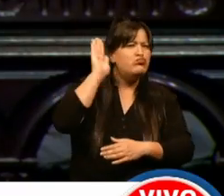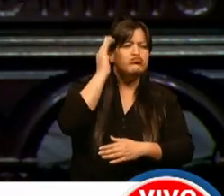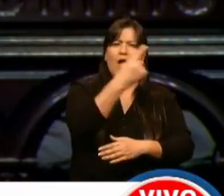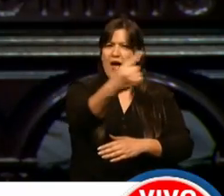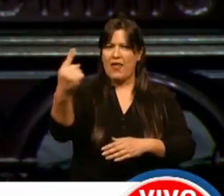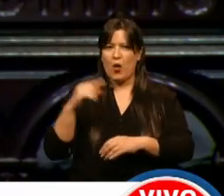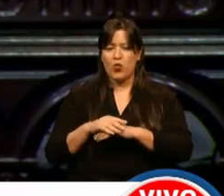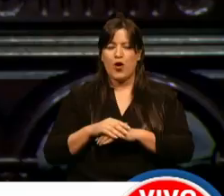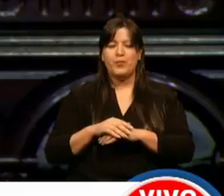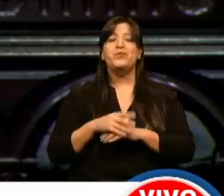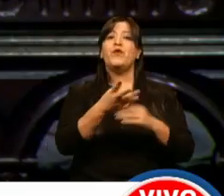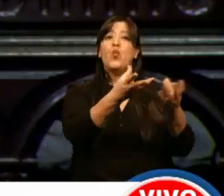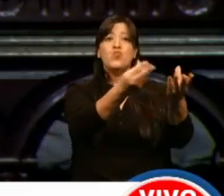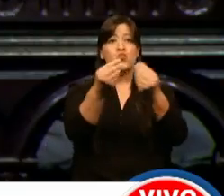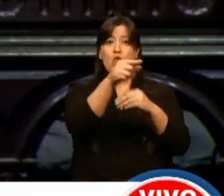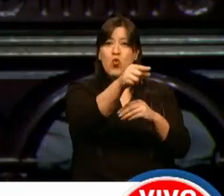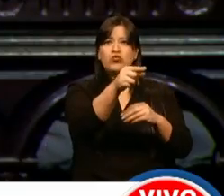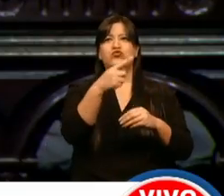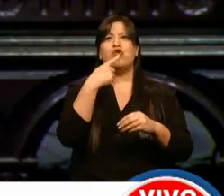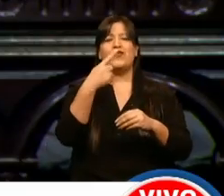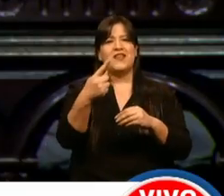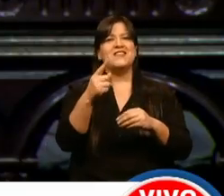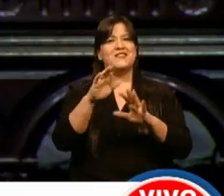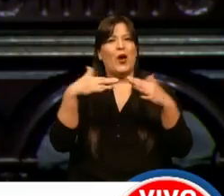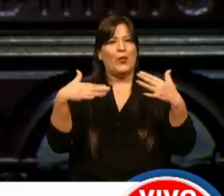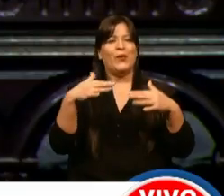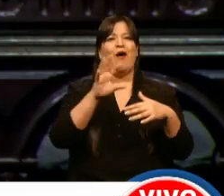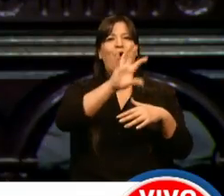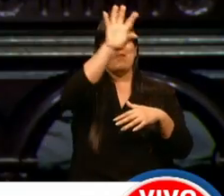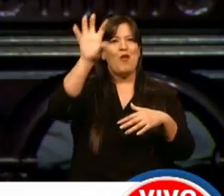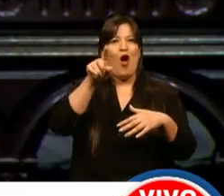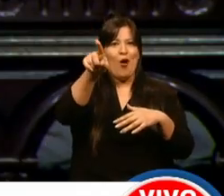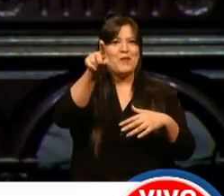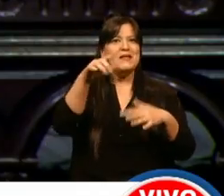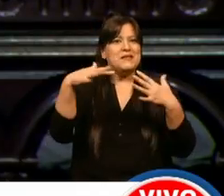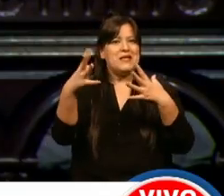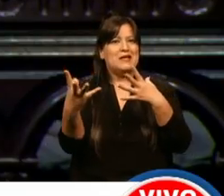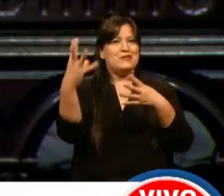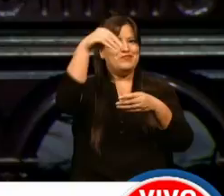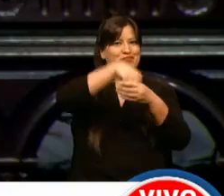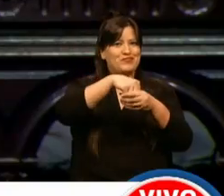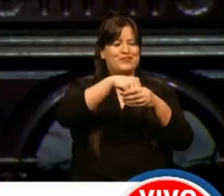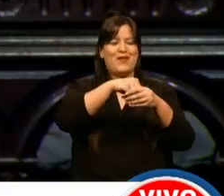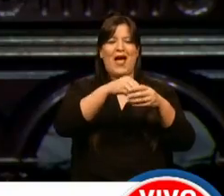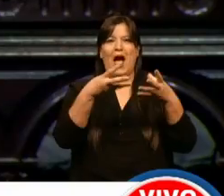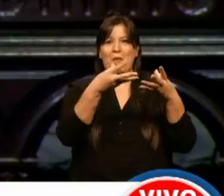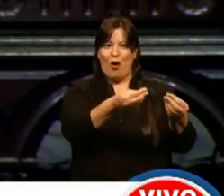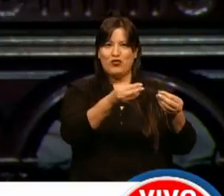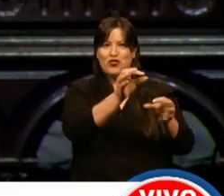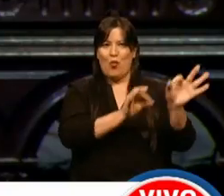muchos de ellos saltando fronteras y acompañando un proyecto que fundamentalmente no